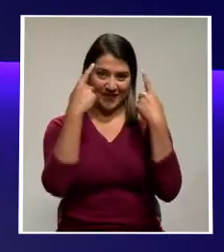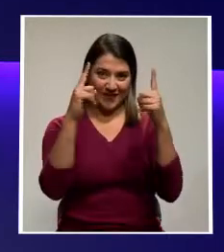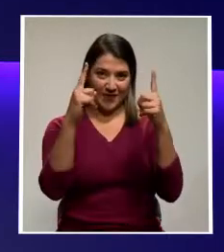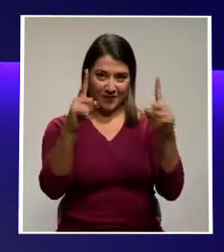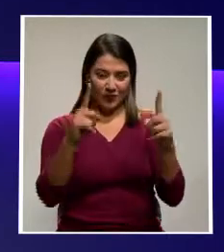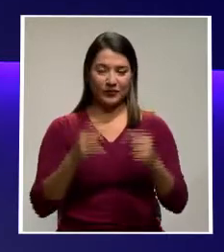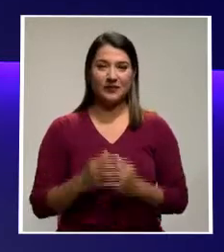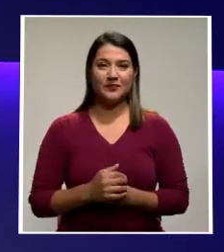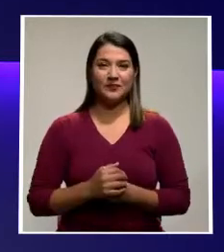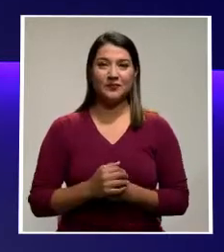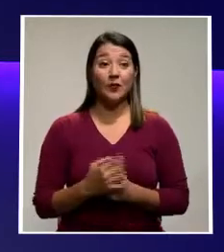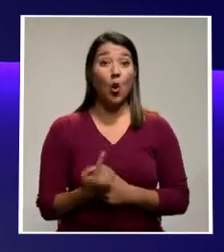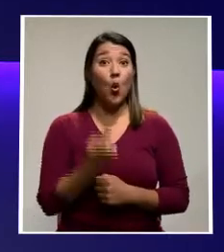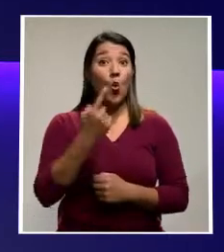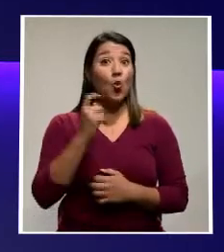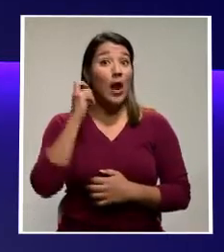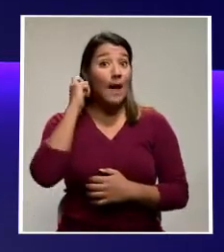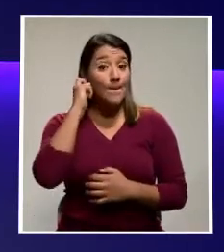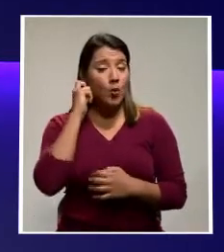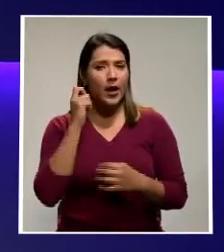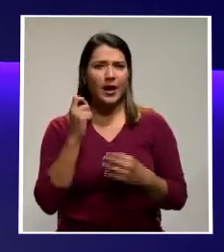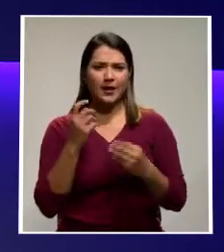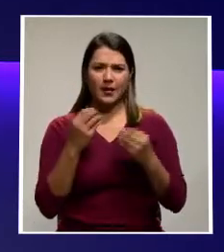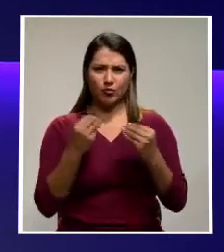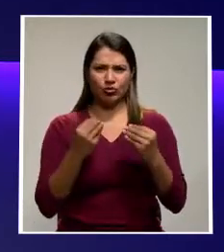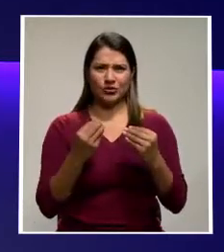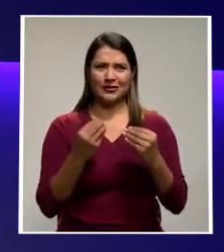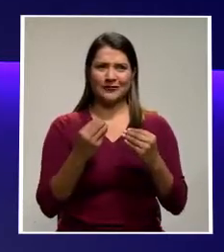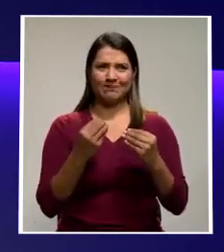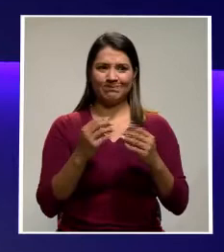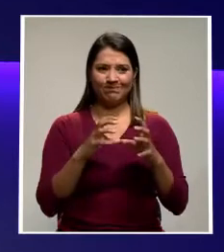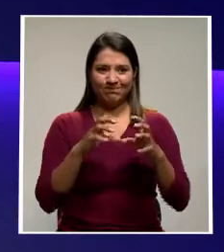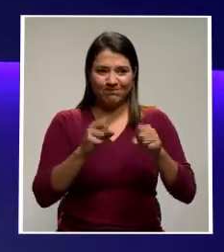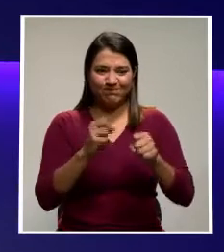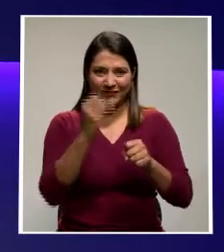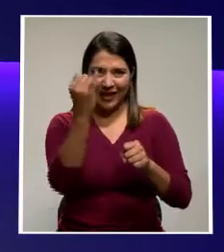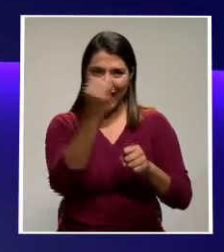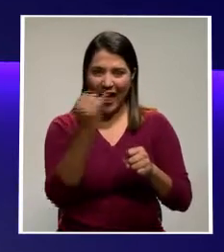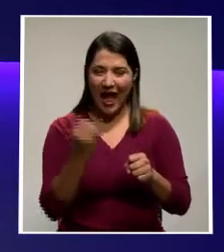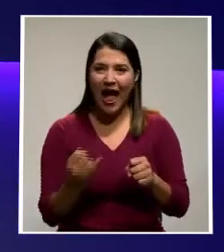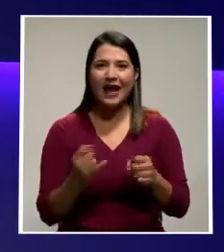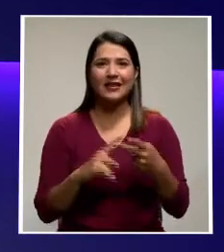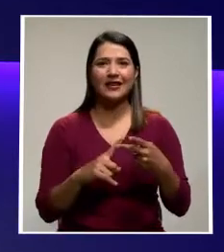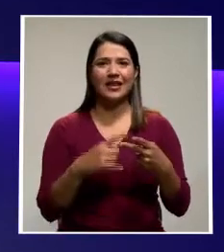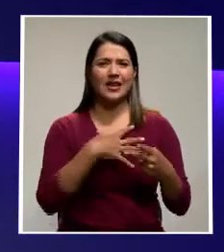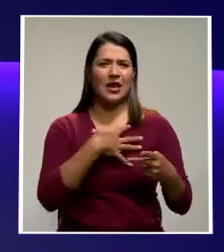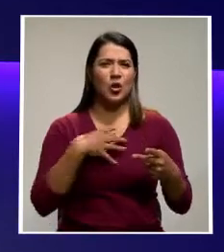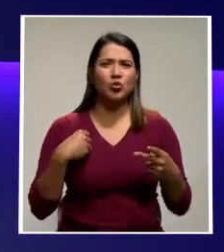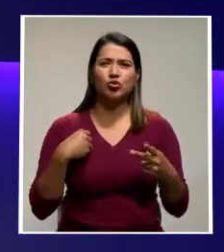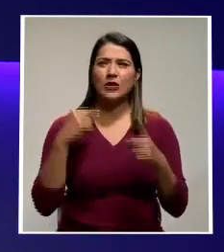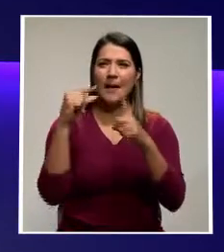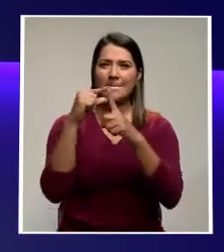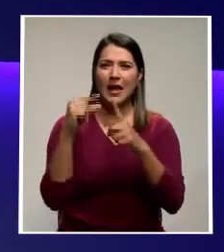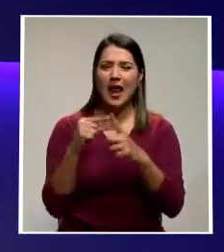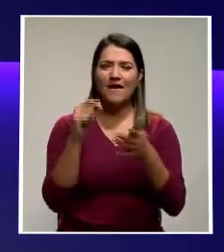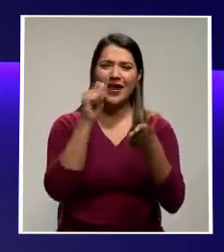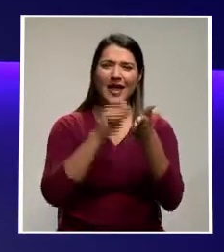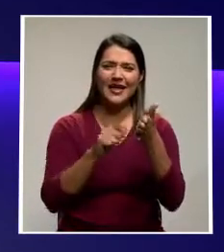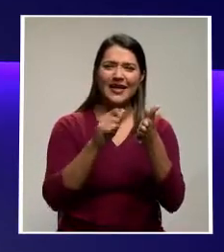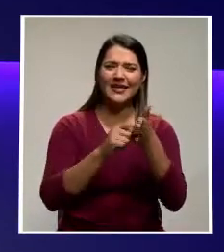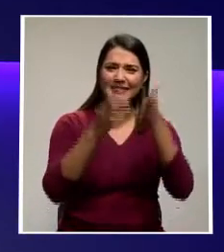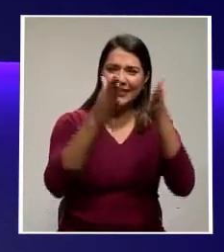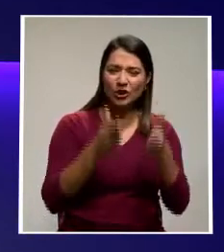Abras. Es una mujer de artes tomar, amante de las palabras, escritora, actriz, periodista